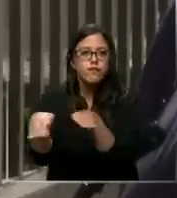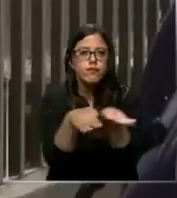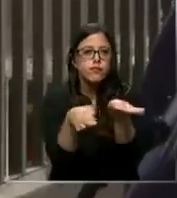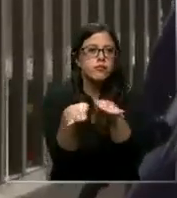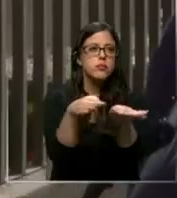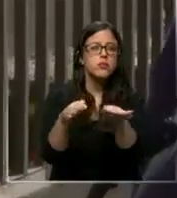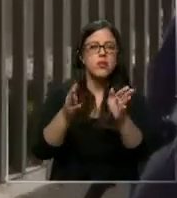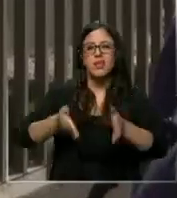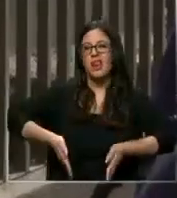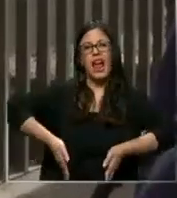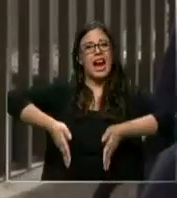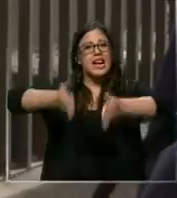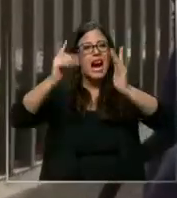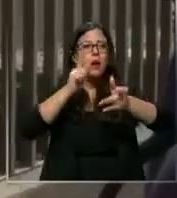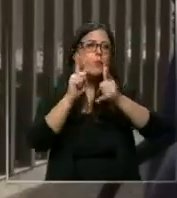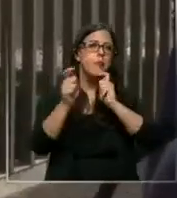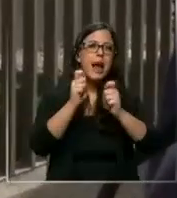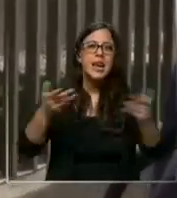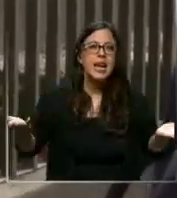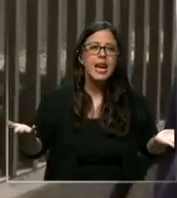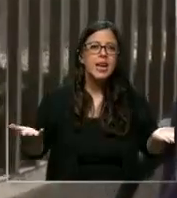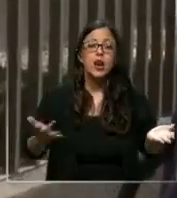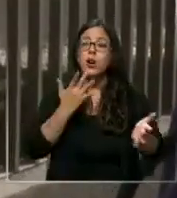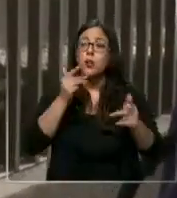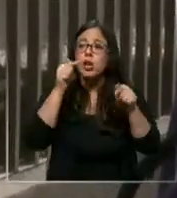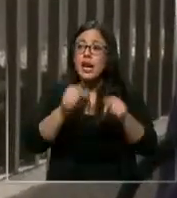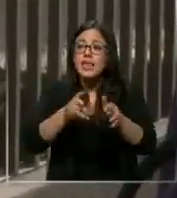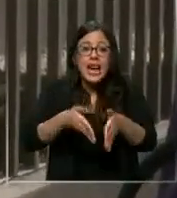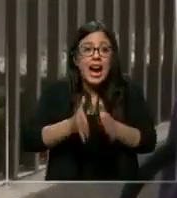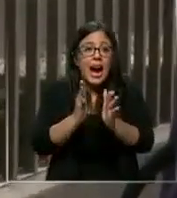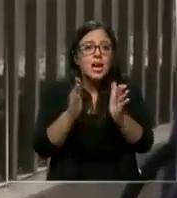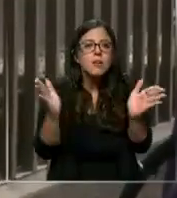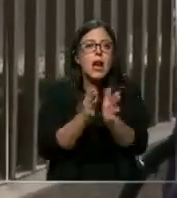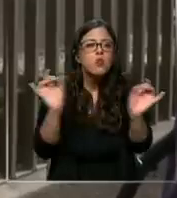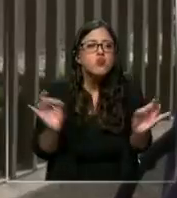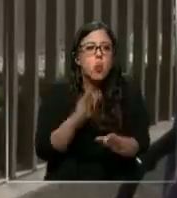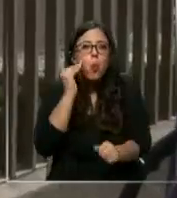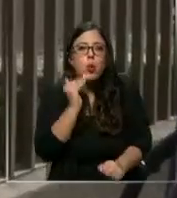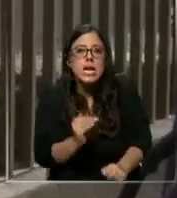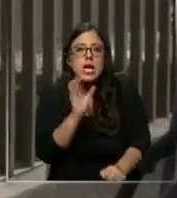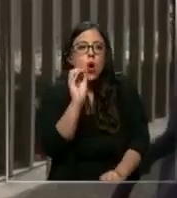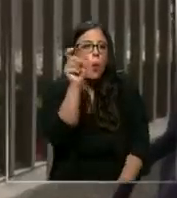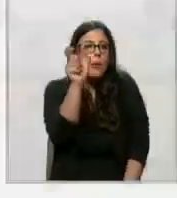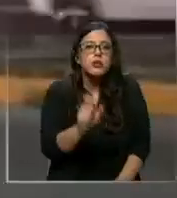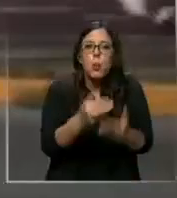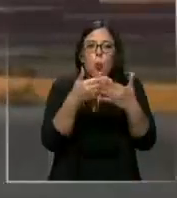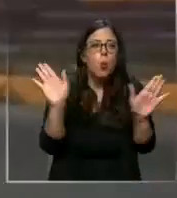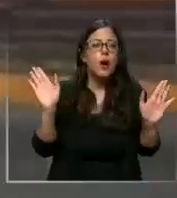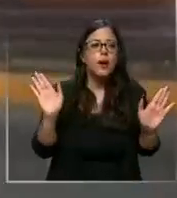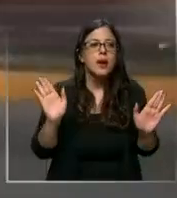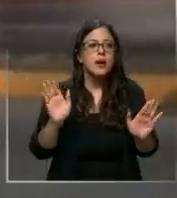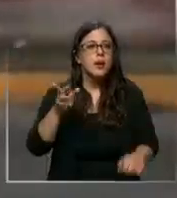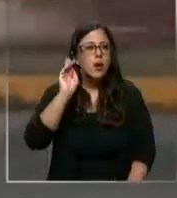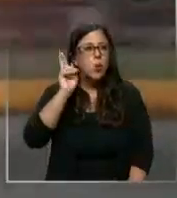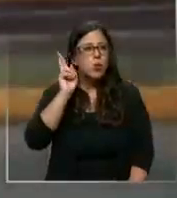corren por toda esta calle, que es un peligro, porque es esta calle angosta donde puede salir un niño, una persona, cualquier.